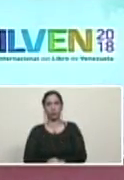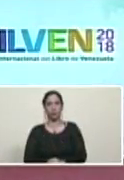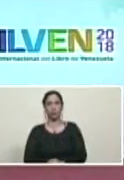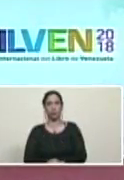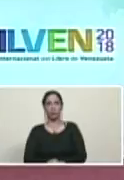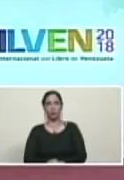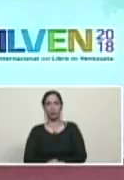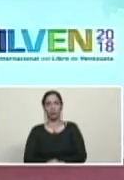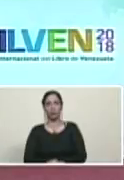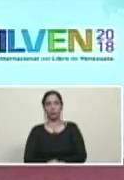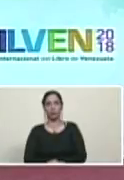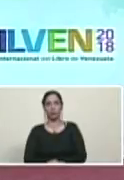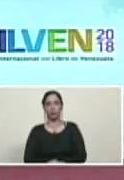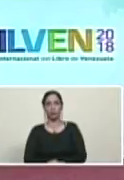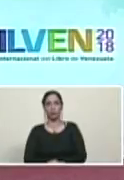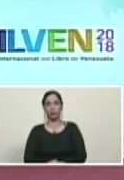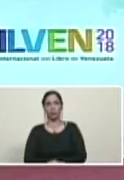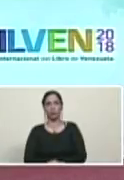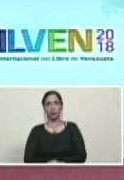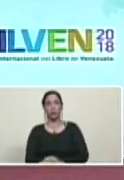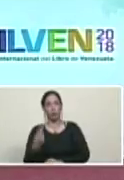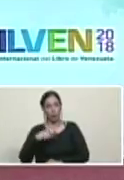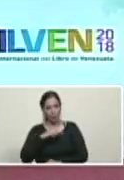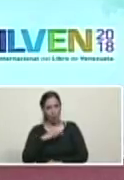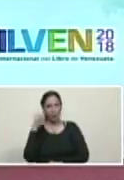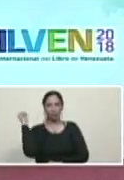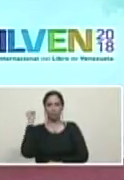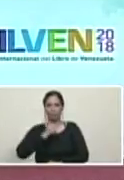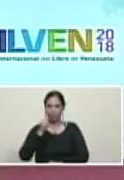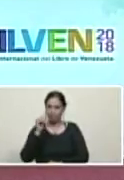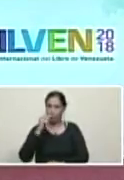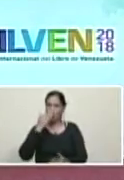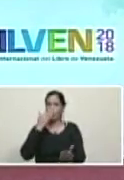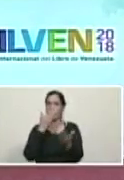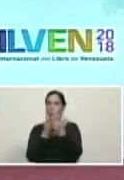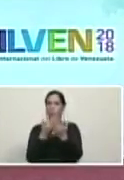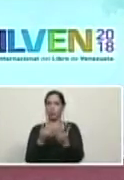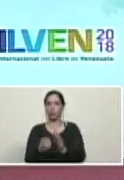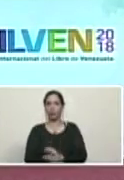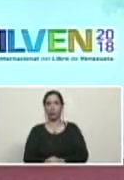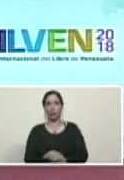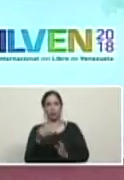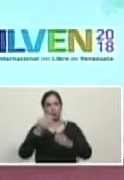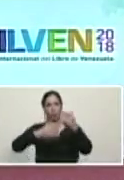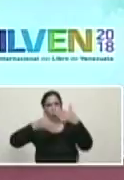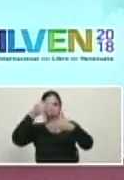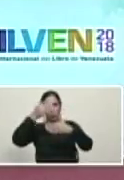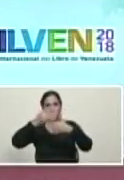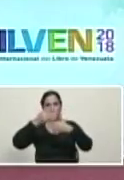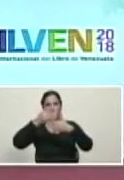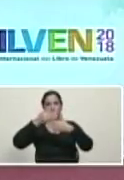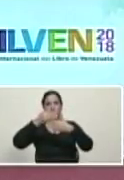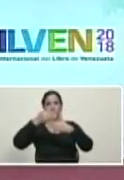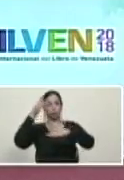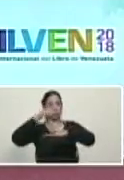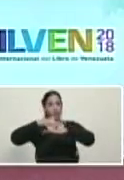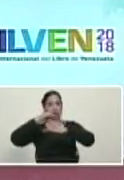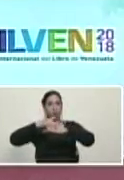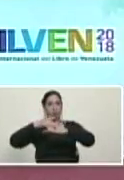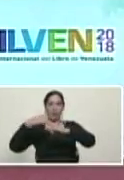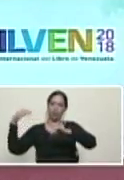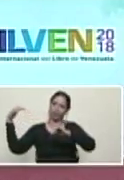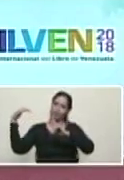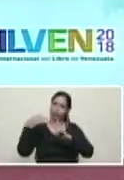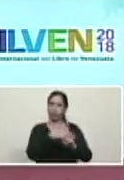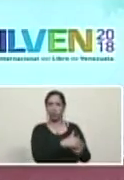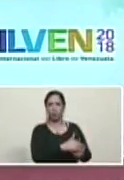sí. Y seguiremos enfrentando los obstáculos que nos toquen, las agresiones